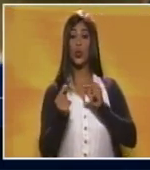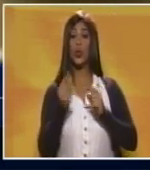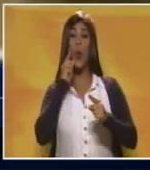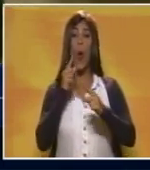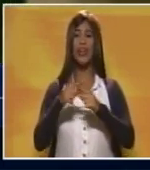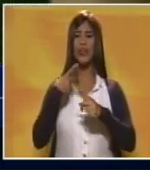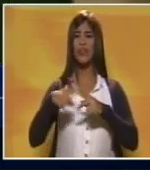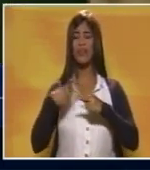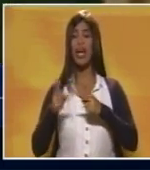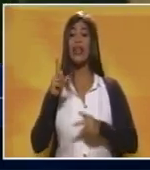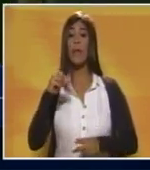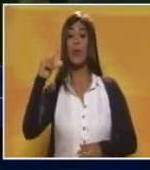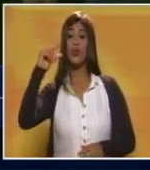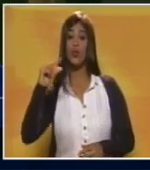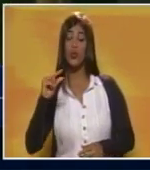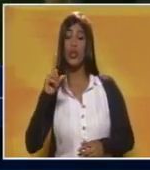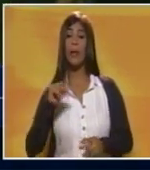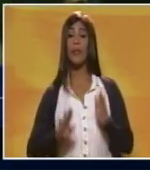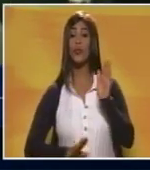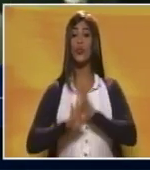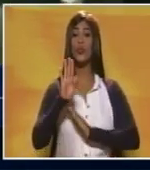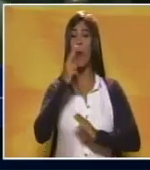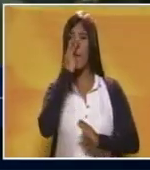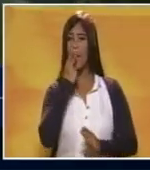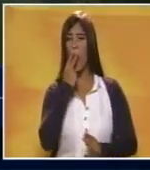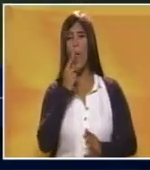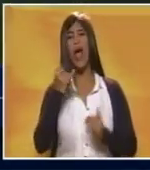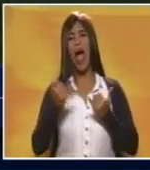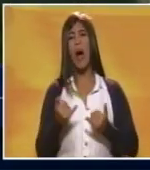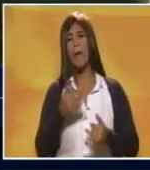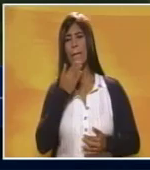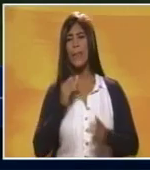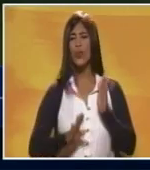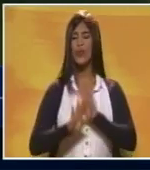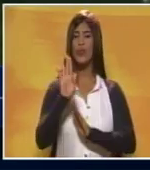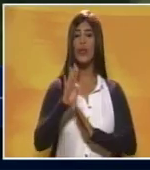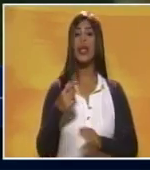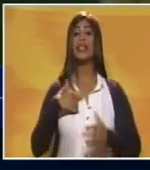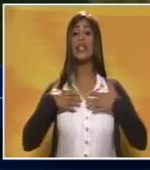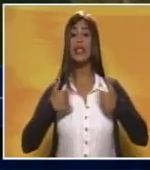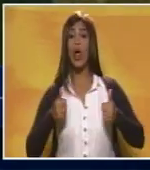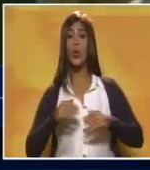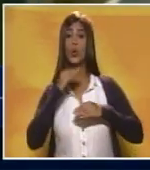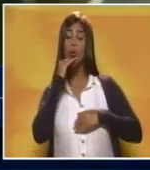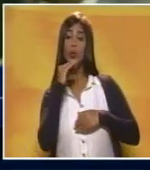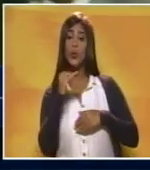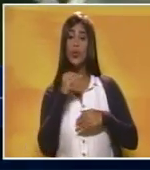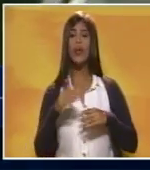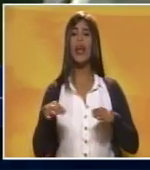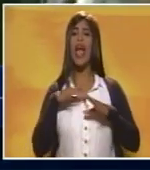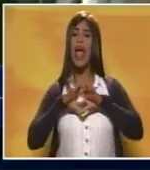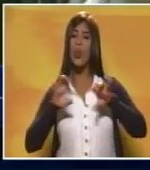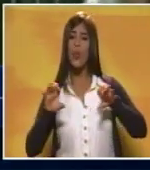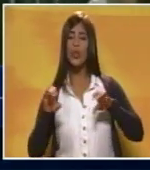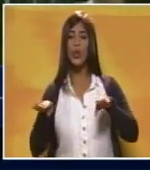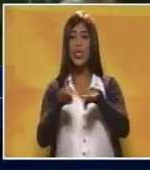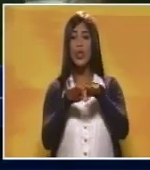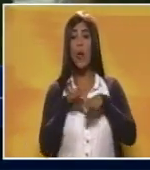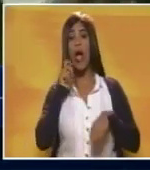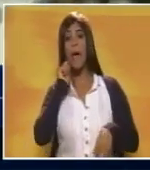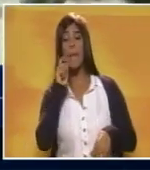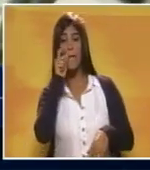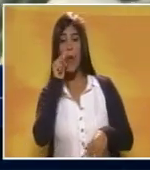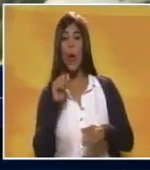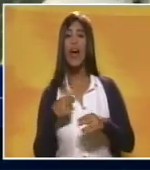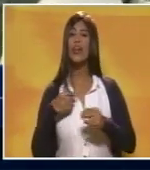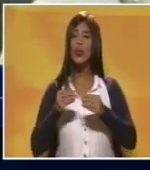planteados como la disminución y superación de la pobreza, la salud, el bienestar, la educación, la igualdad de género, el